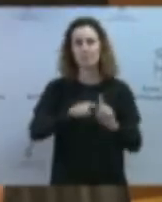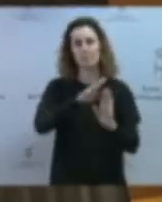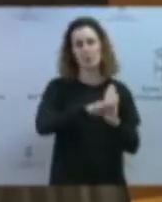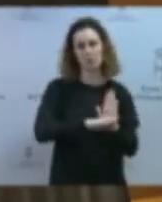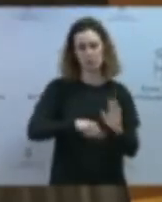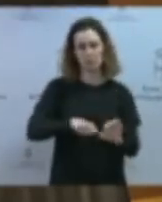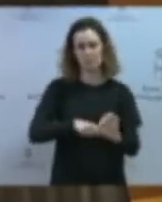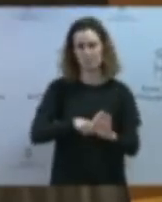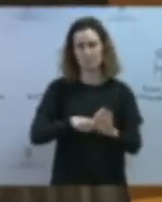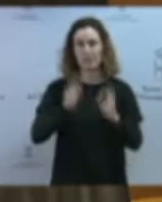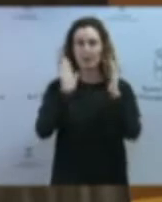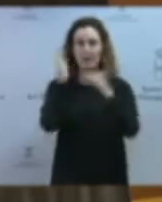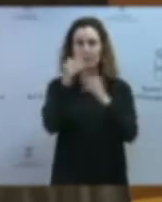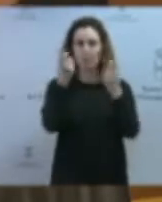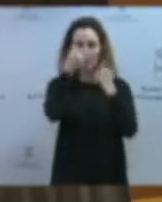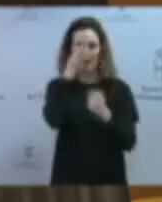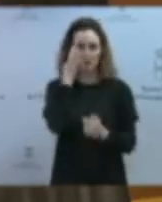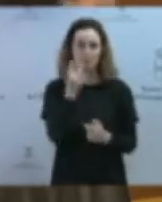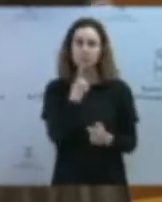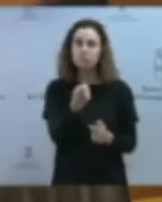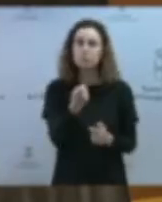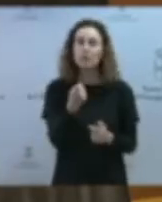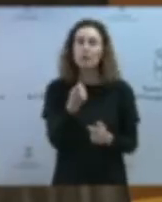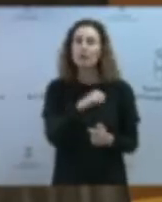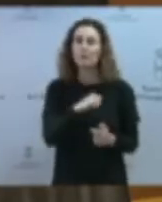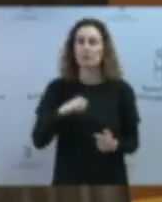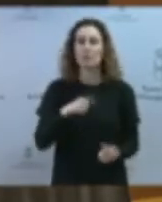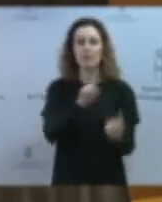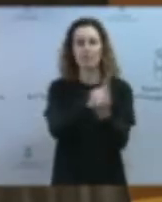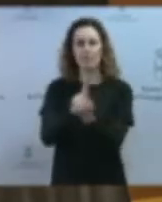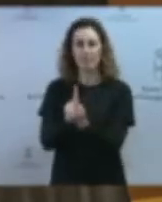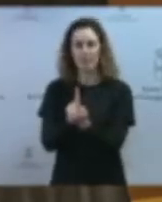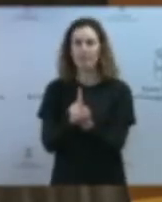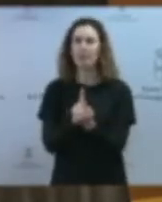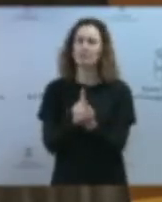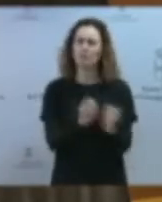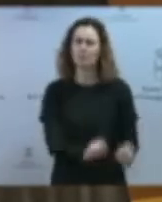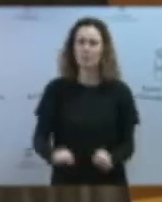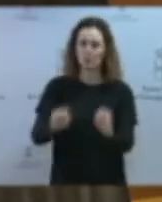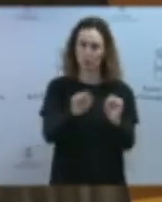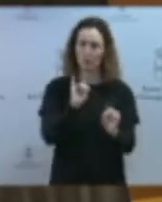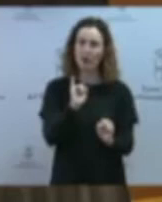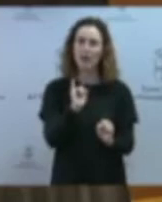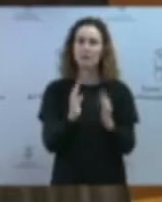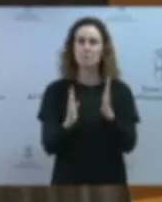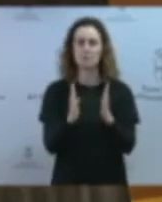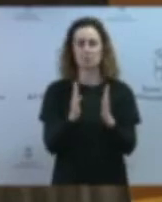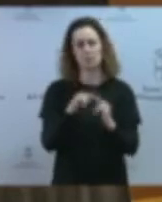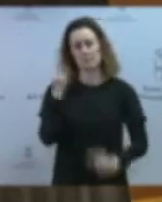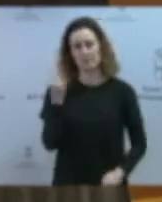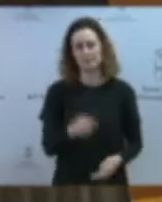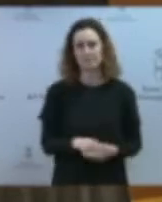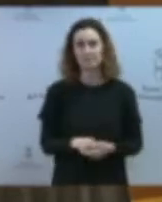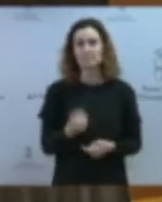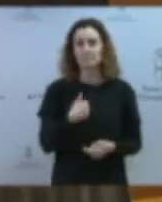atención personalizada que, repito, tiene un efecto de protección en momentos extraordinarios. Nos gustaría invitar a su Gobierno a que se